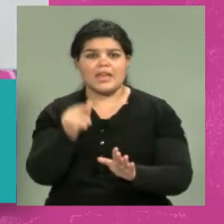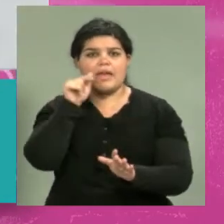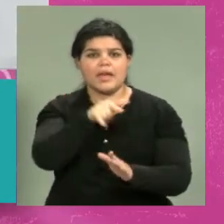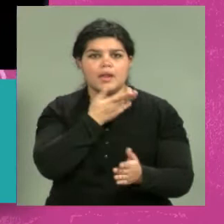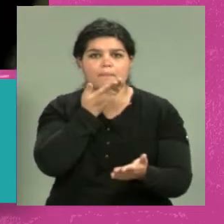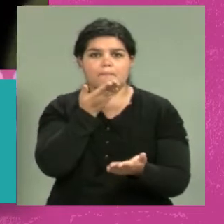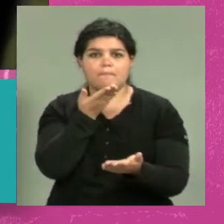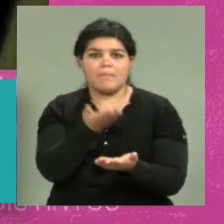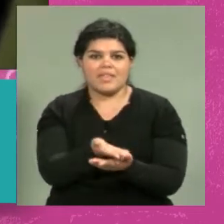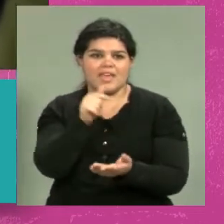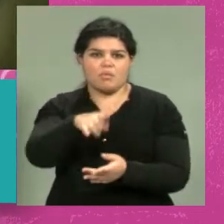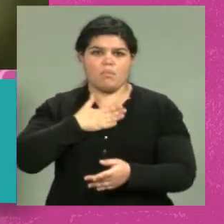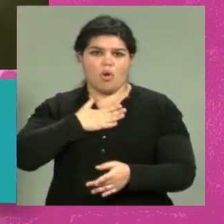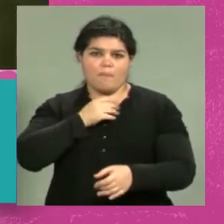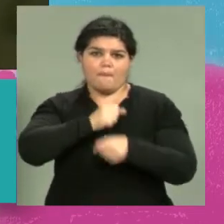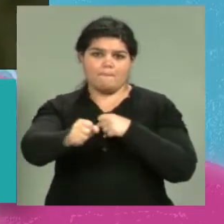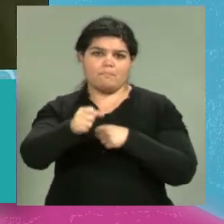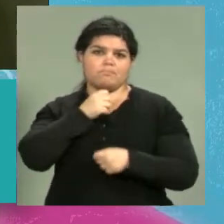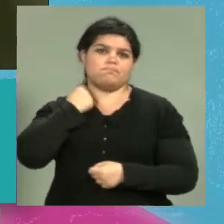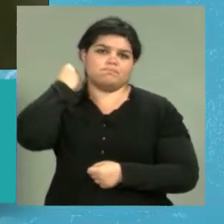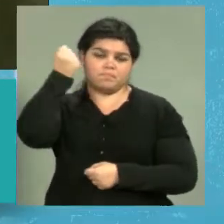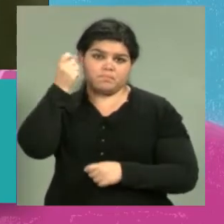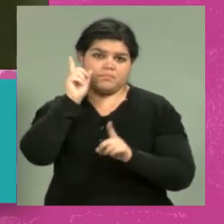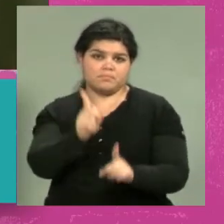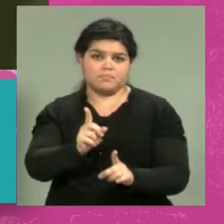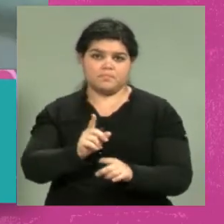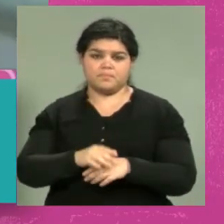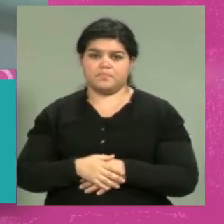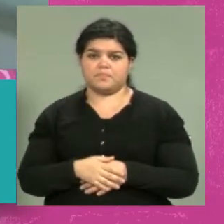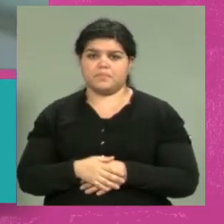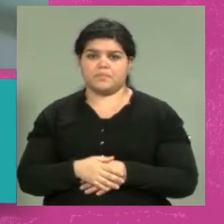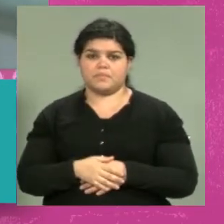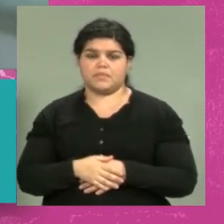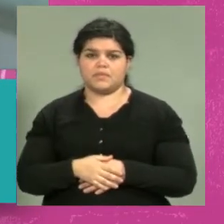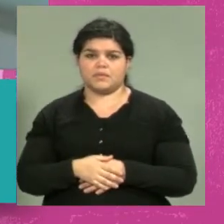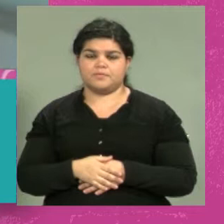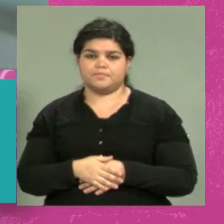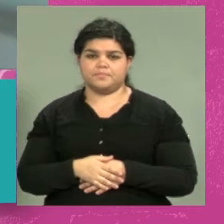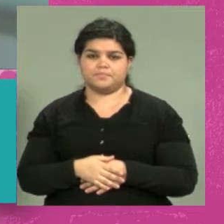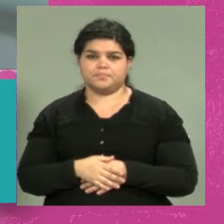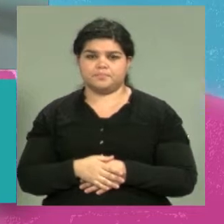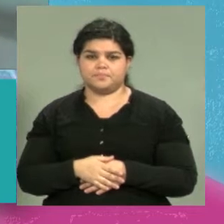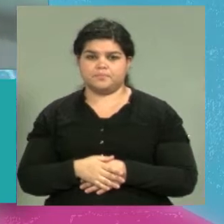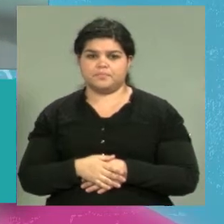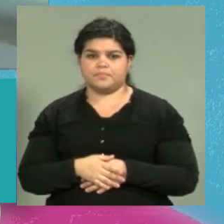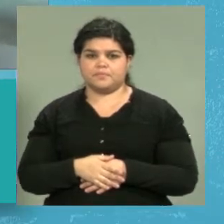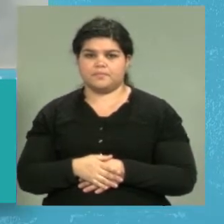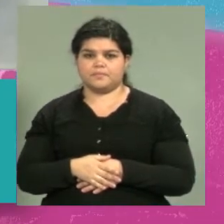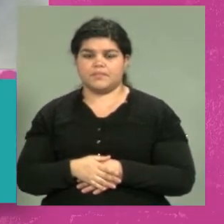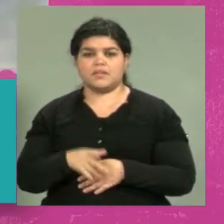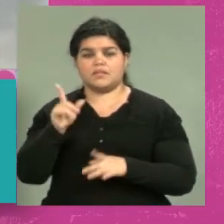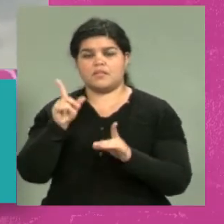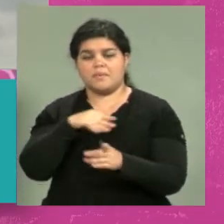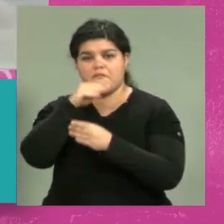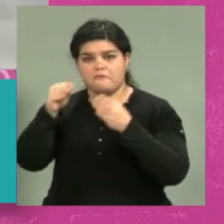convirtiendo en un suicida, porque es como si se estuviera matando a sí mismo. Y si la familia o